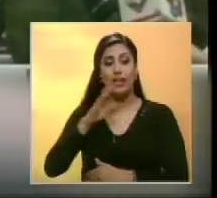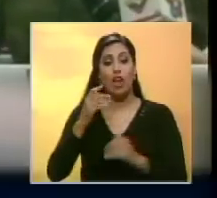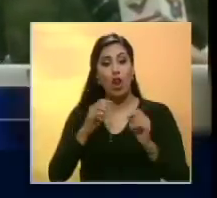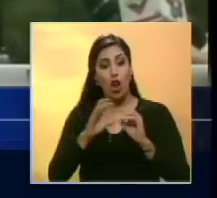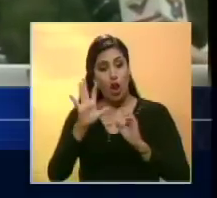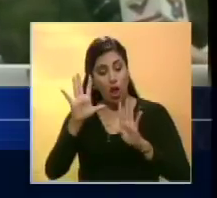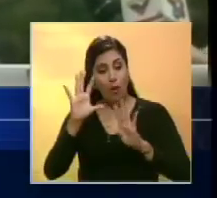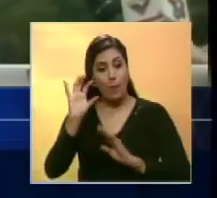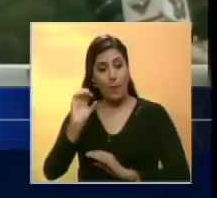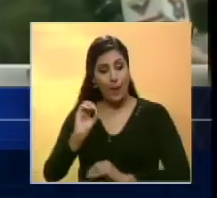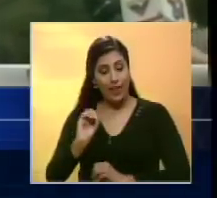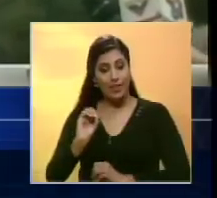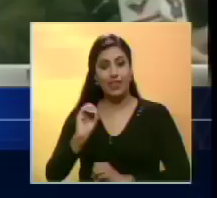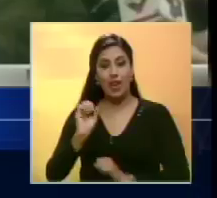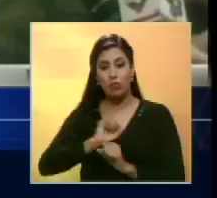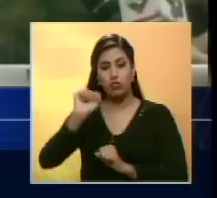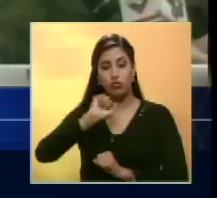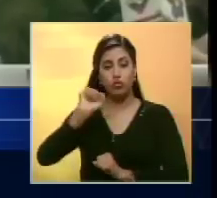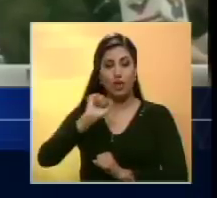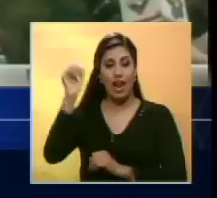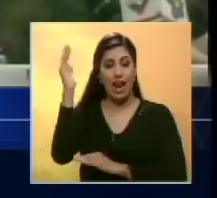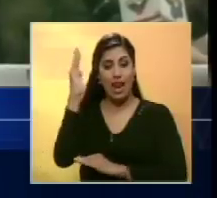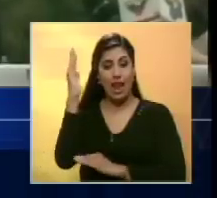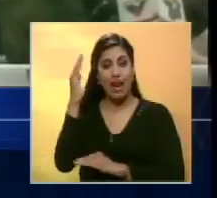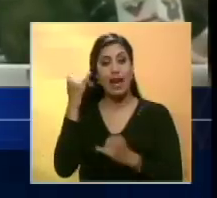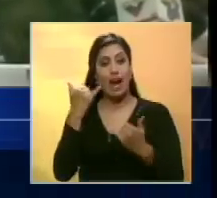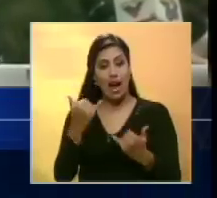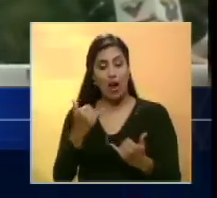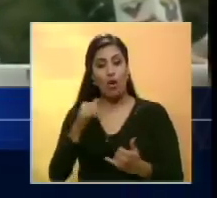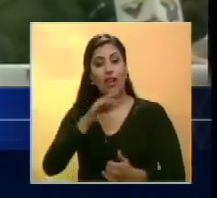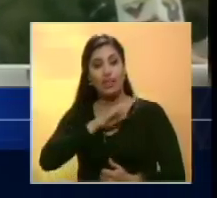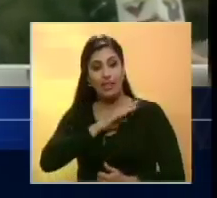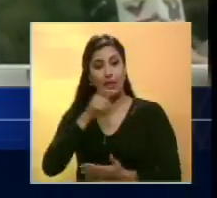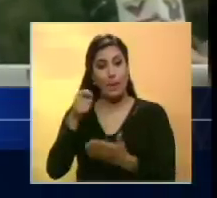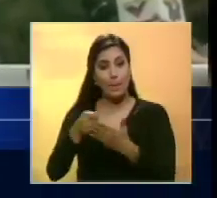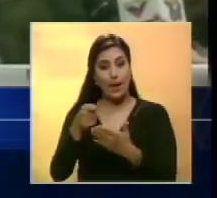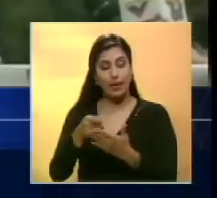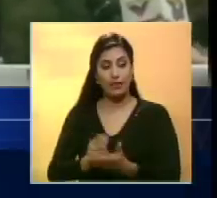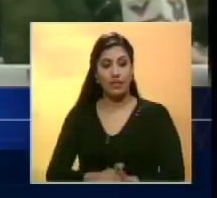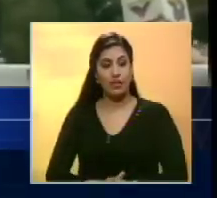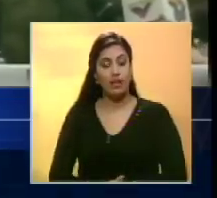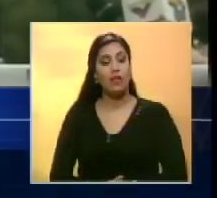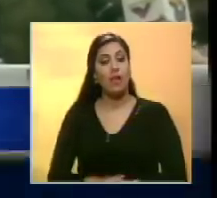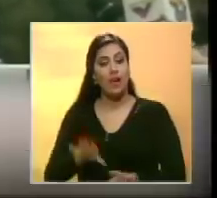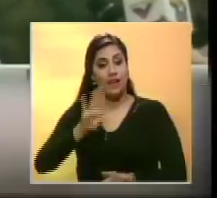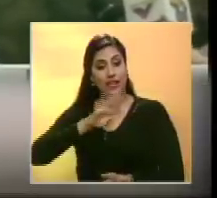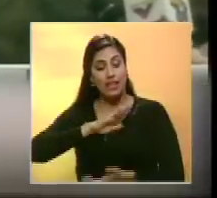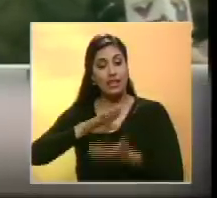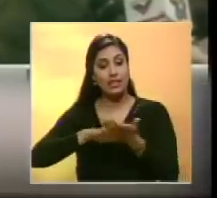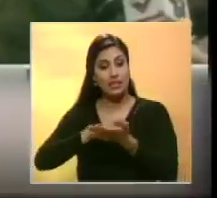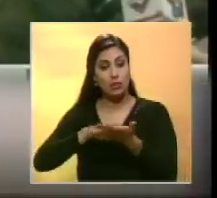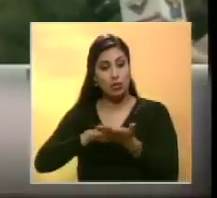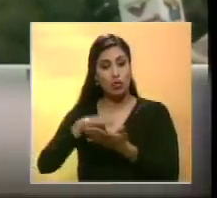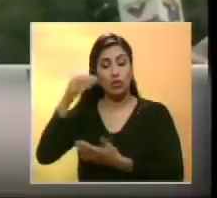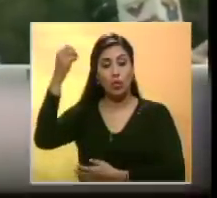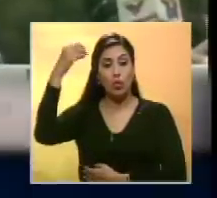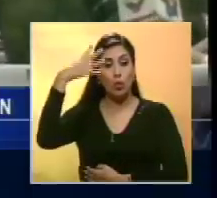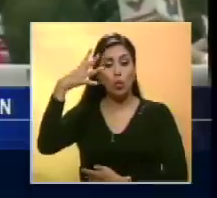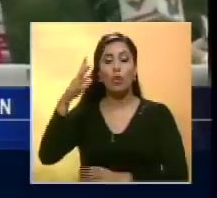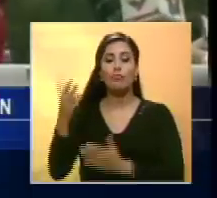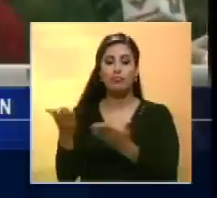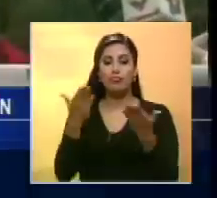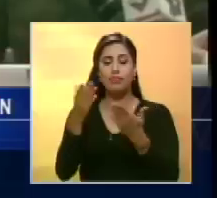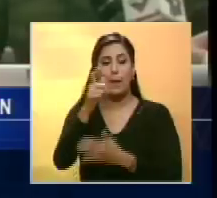megavatios entrada en el estado Lara, pues ahí se está comprobando que hubo inversiones. Ante esta situación, el titular de Energía Eléctrica instó